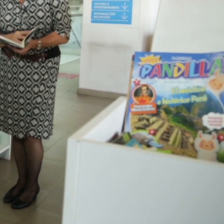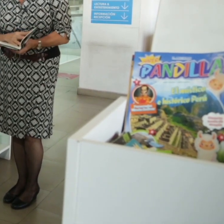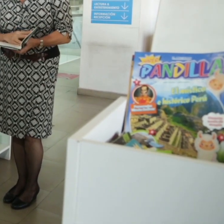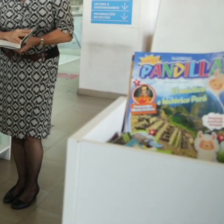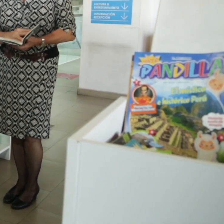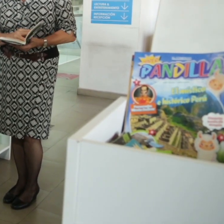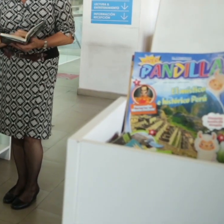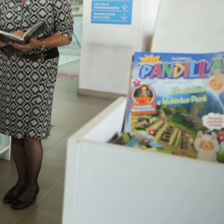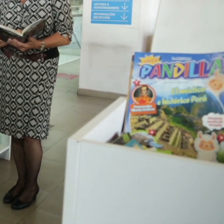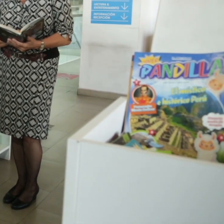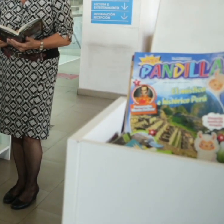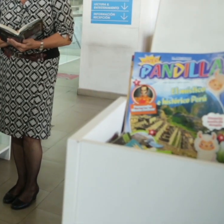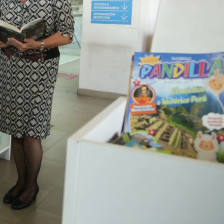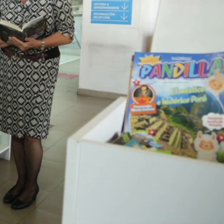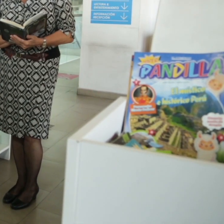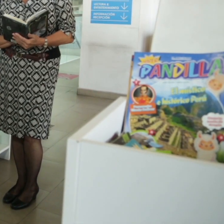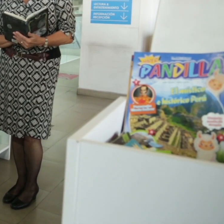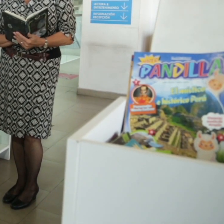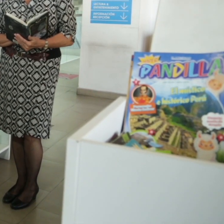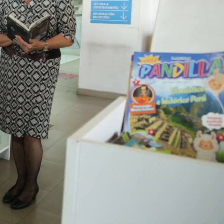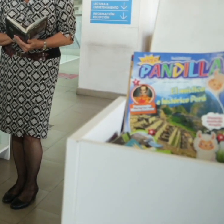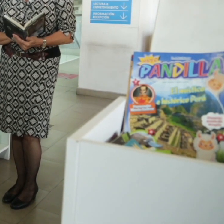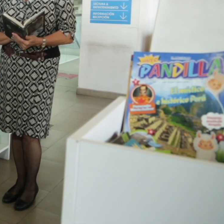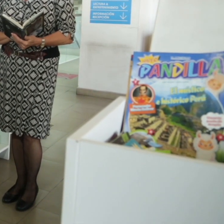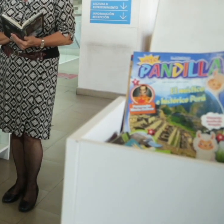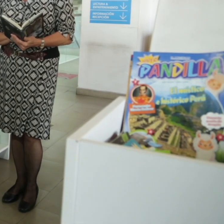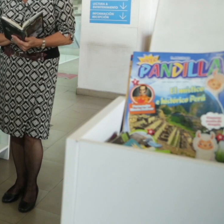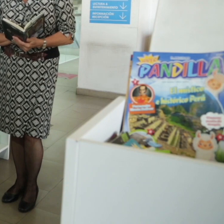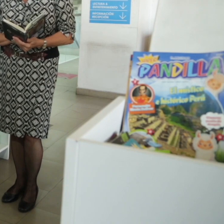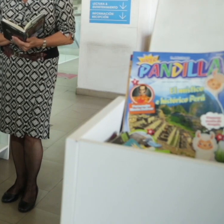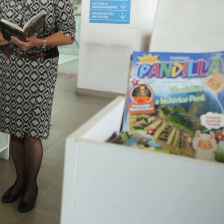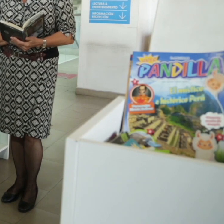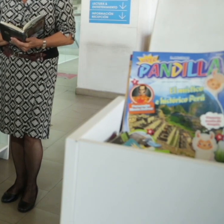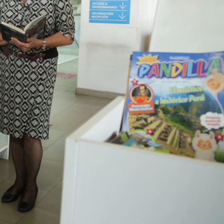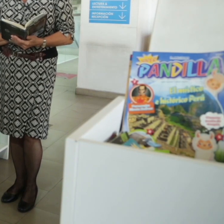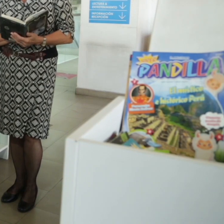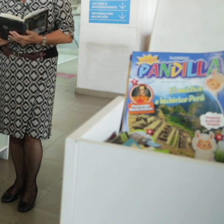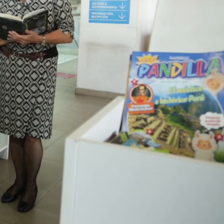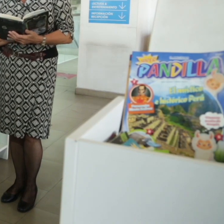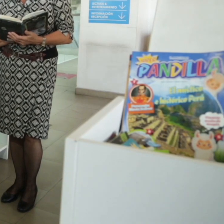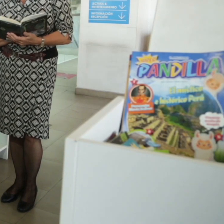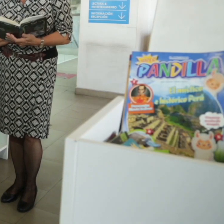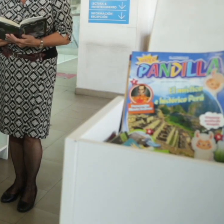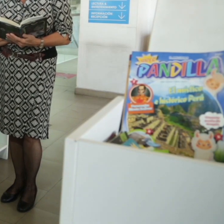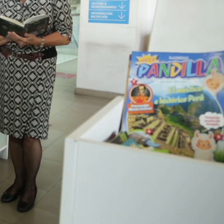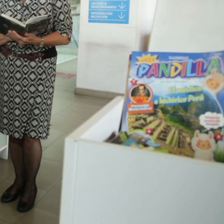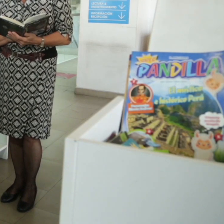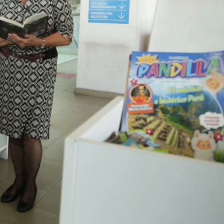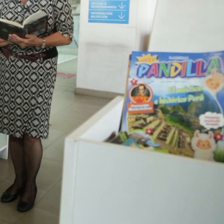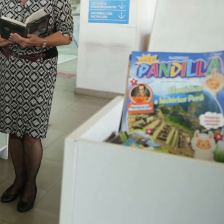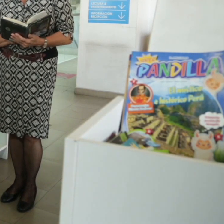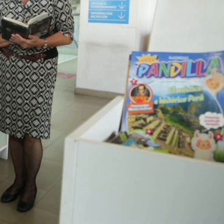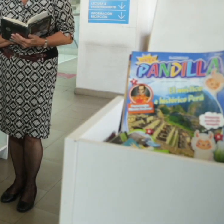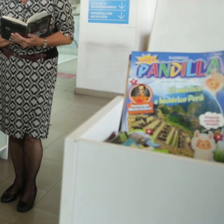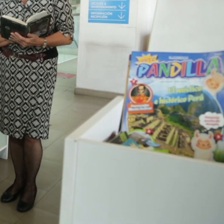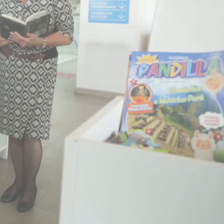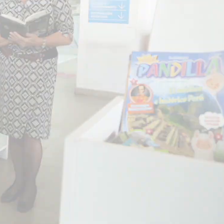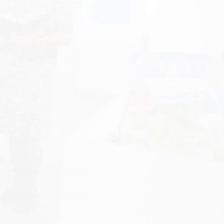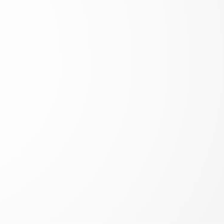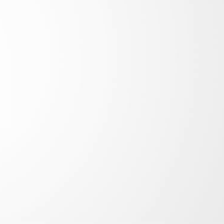Bienvenidos al stand de lectura del Ministerio de Educación. Conoceremos muchos personajes, historias y viajaremos en el